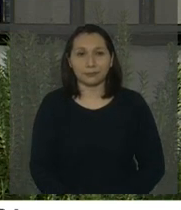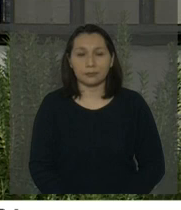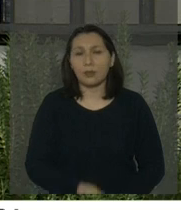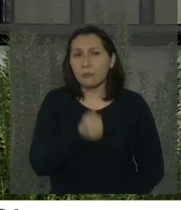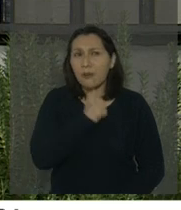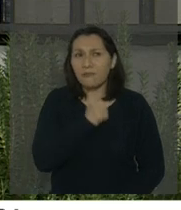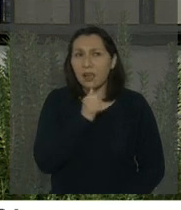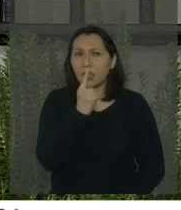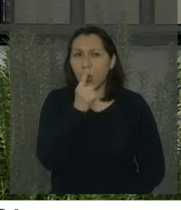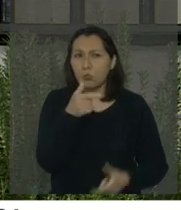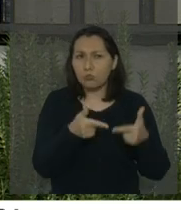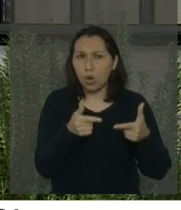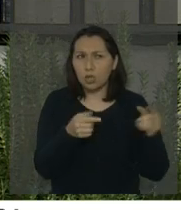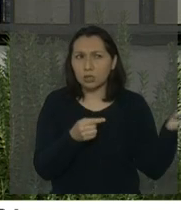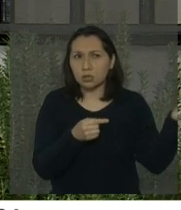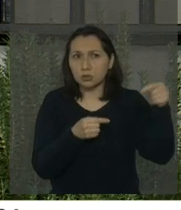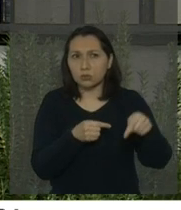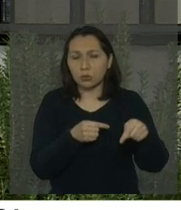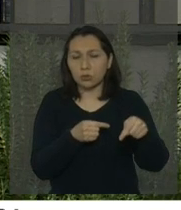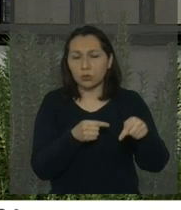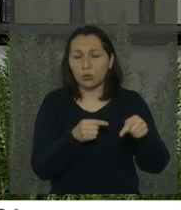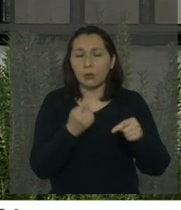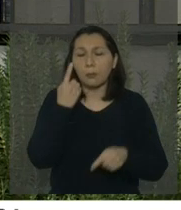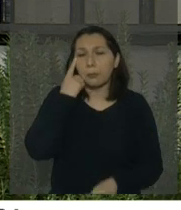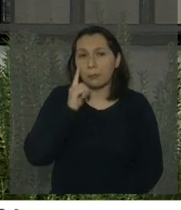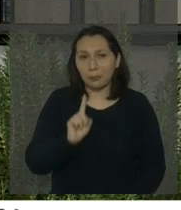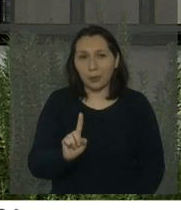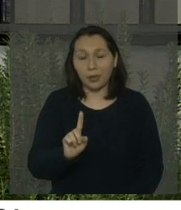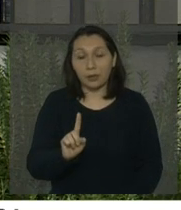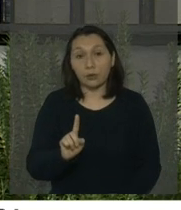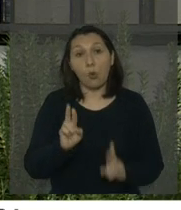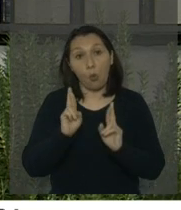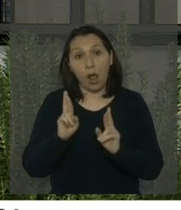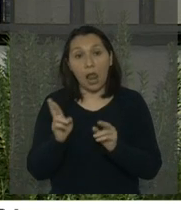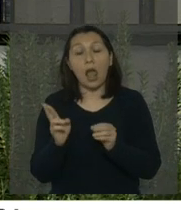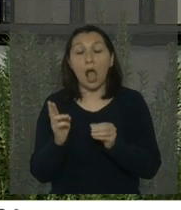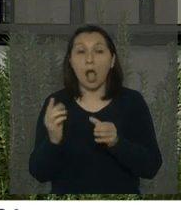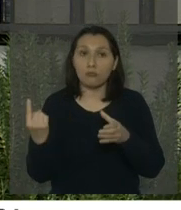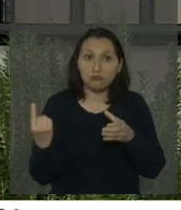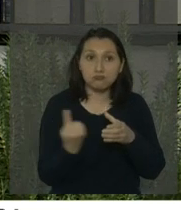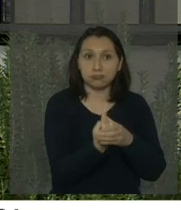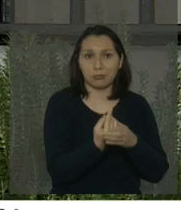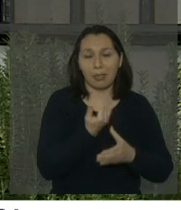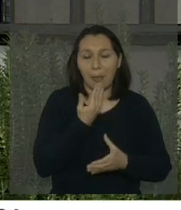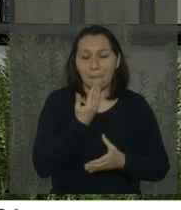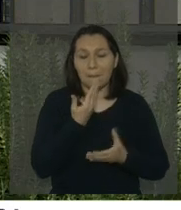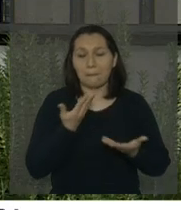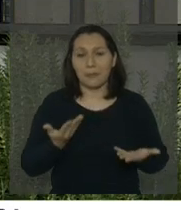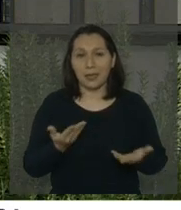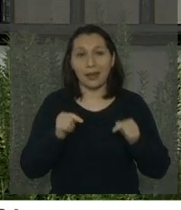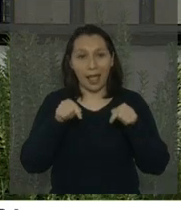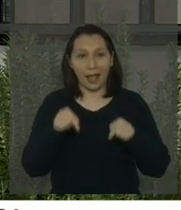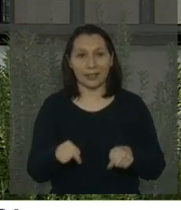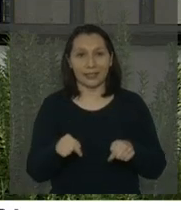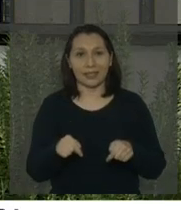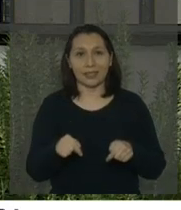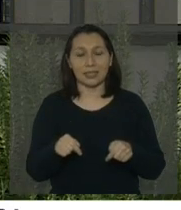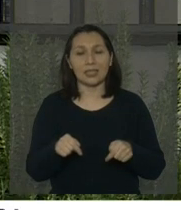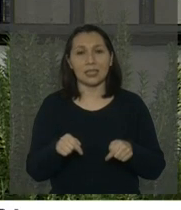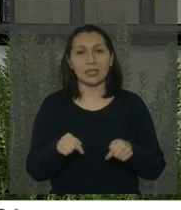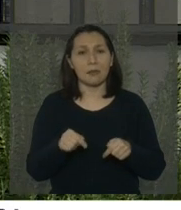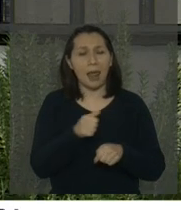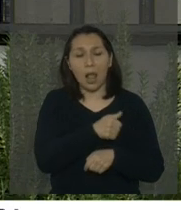Me falta un sector político, pero espero que se sumen también, porque acá esta es una